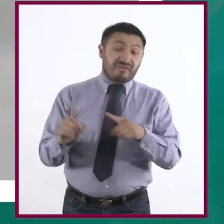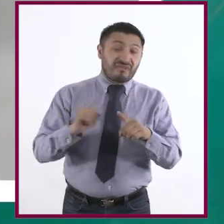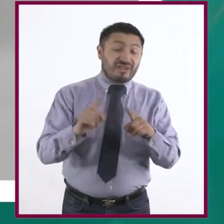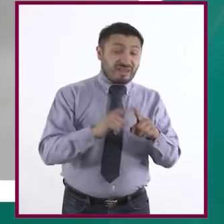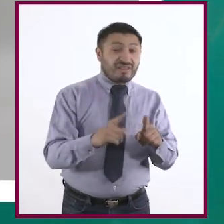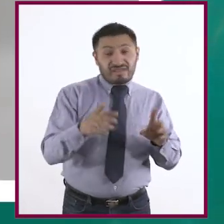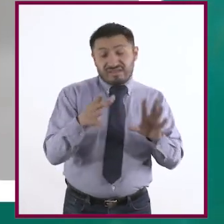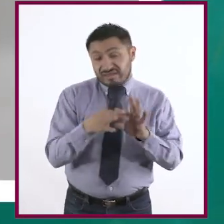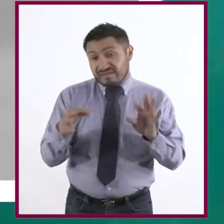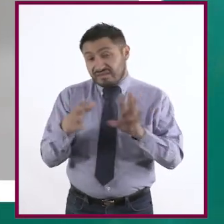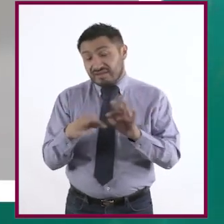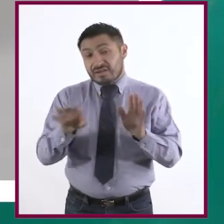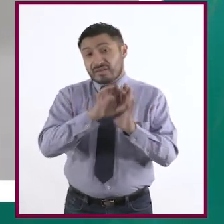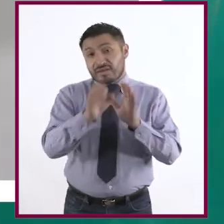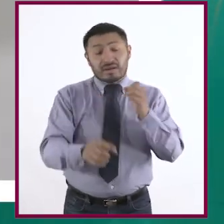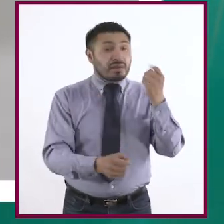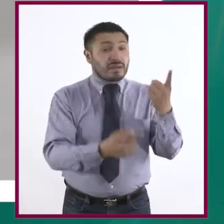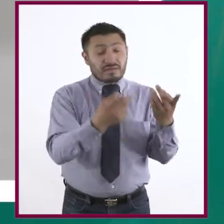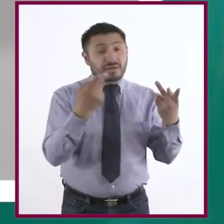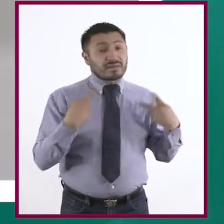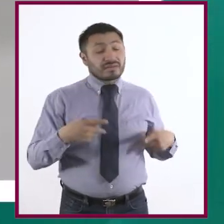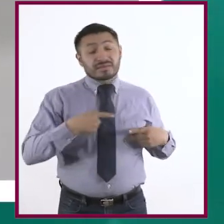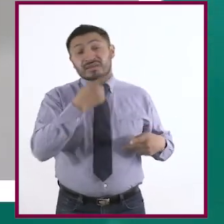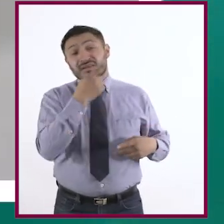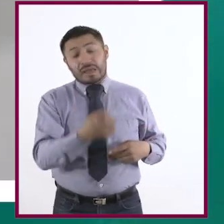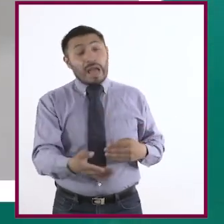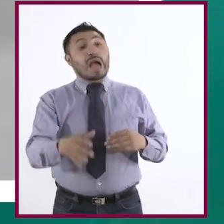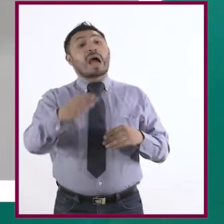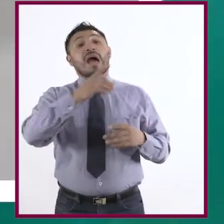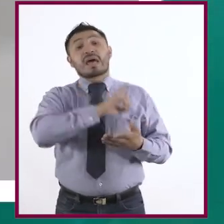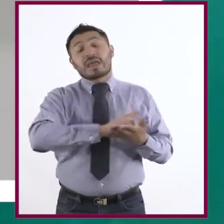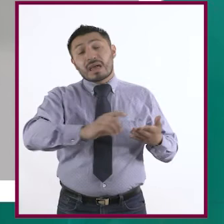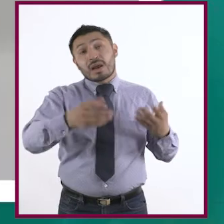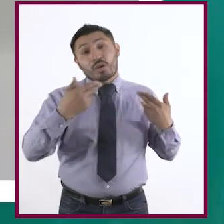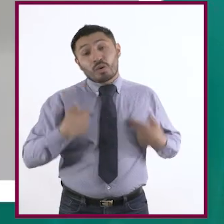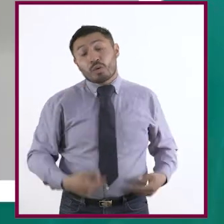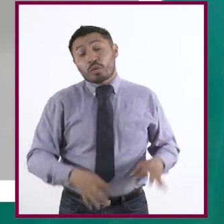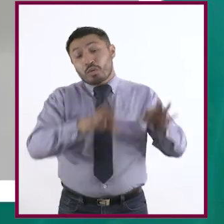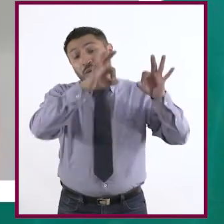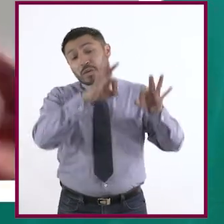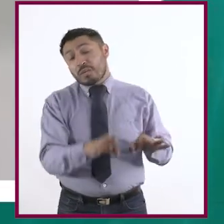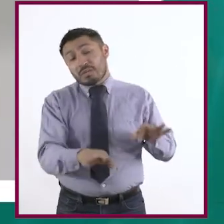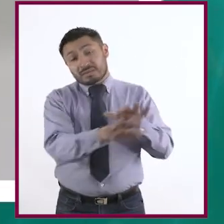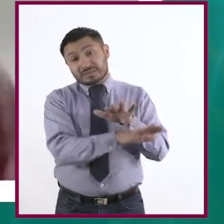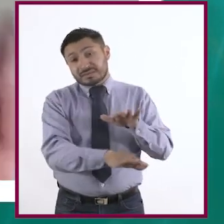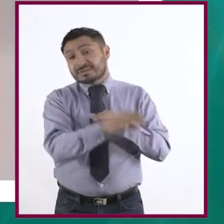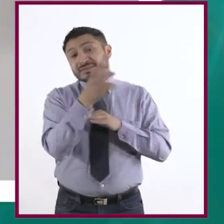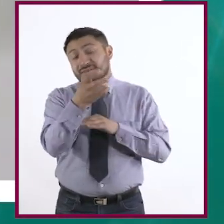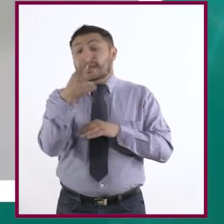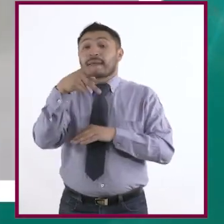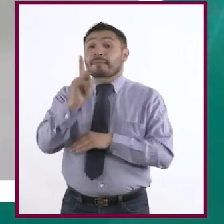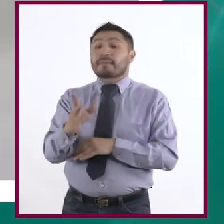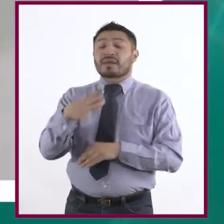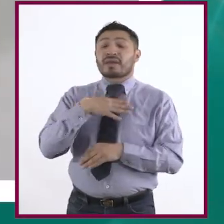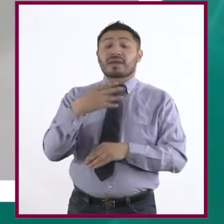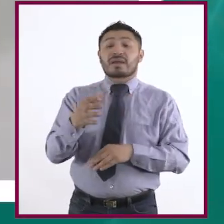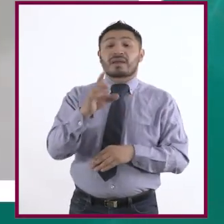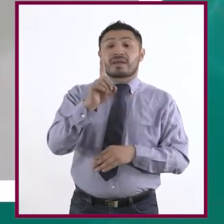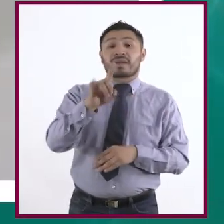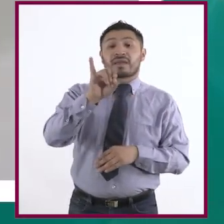evidentemente es la base de los derechos humanos, pero digamos que esta cuestión de dignidad tiene